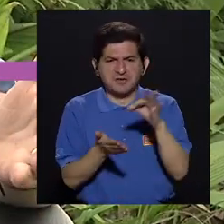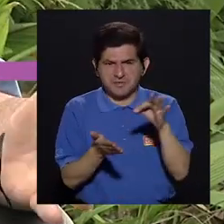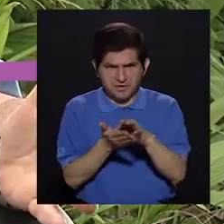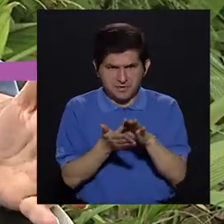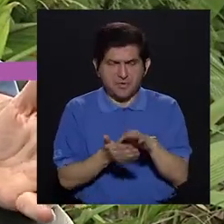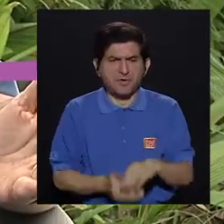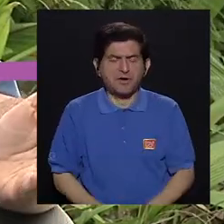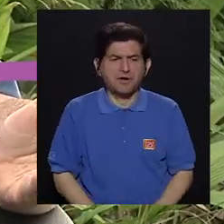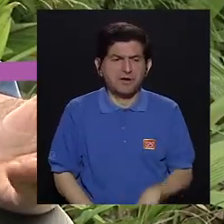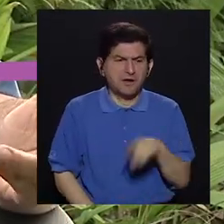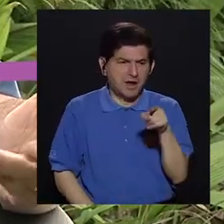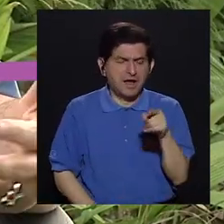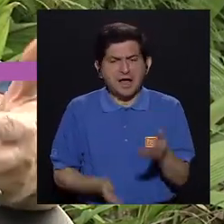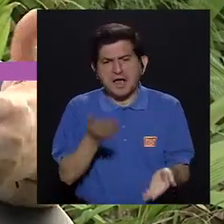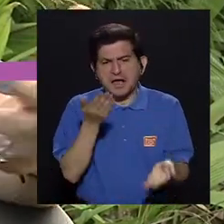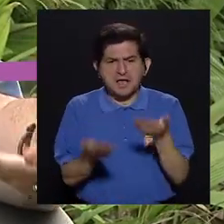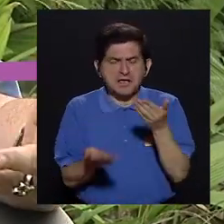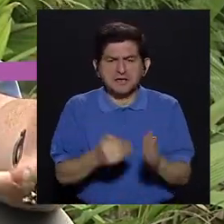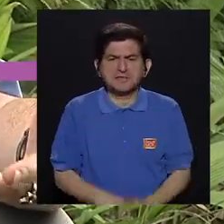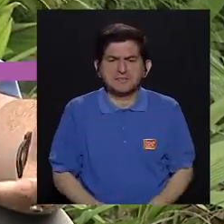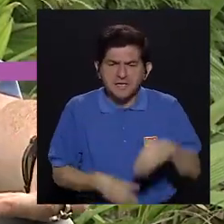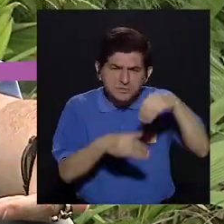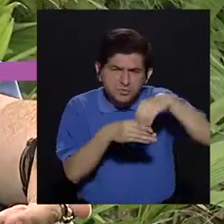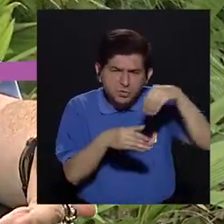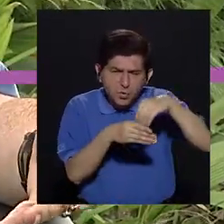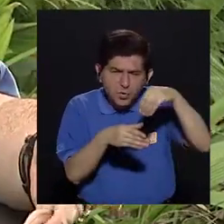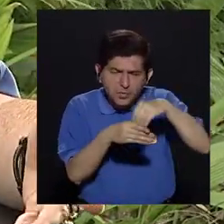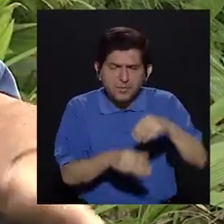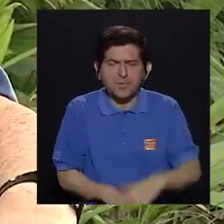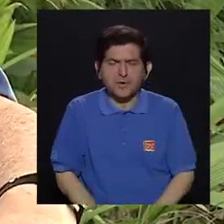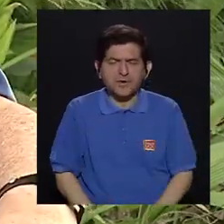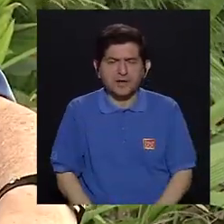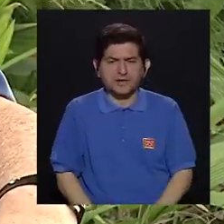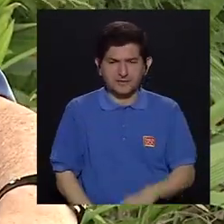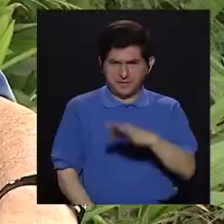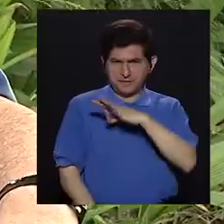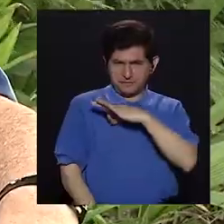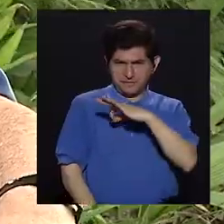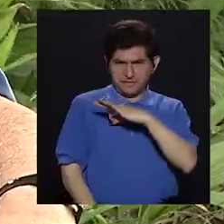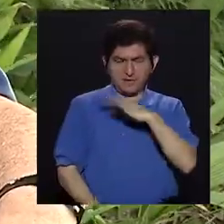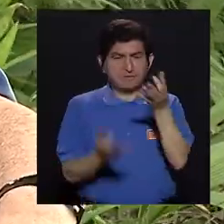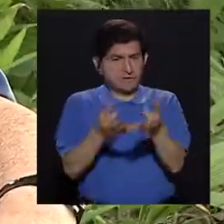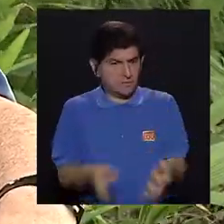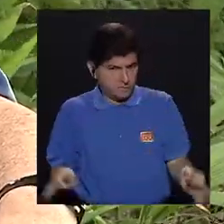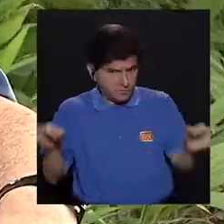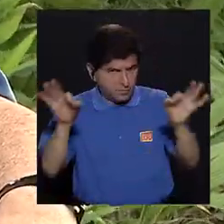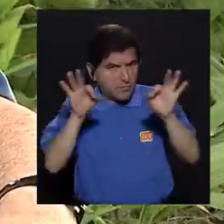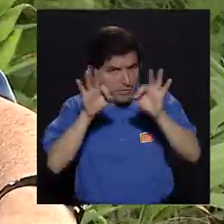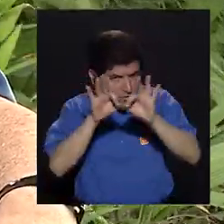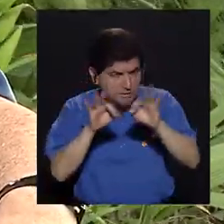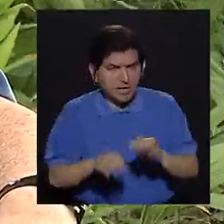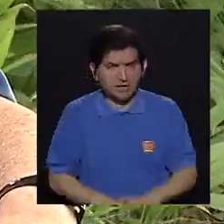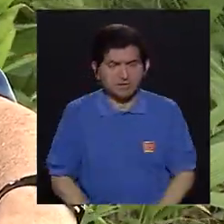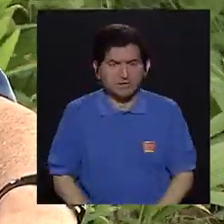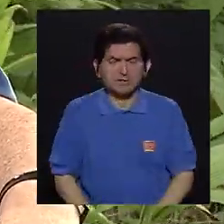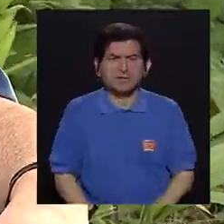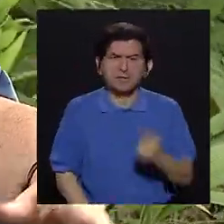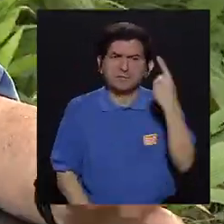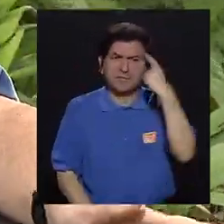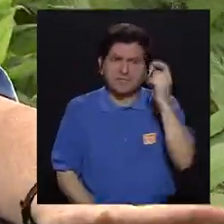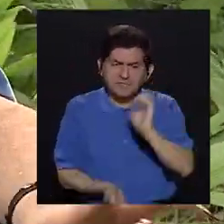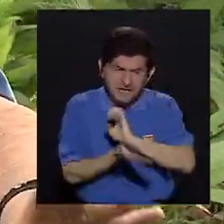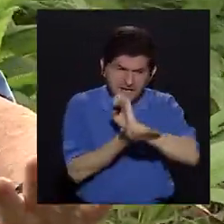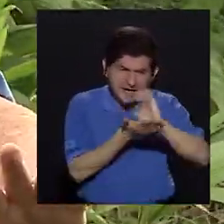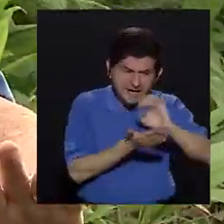como fuente de algún nutriente o factor nutricional importante para